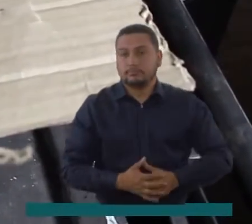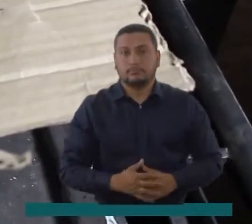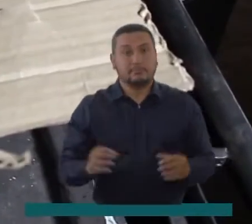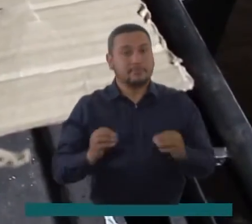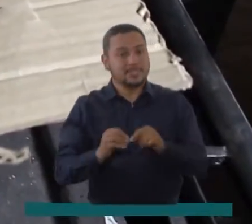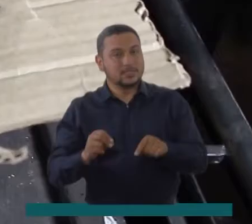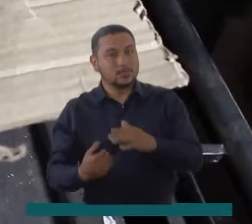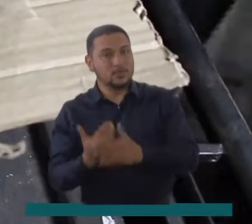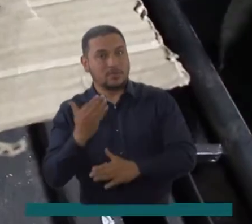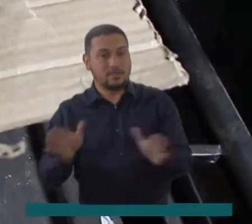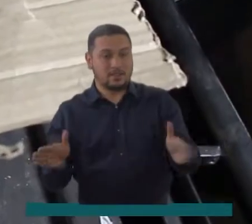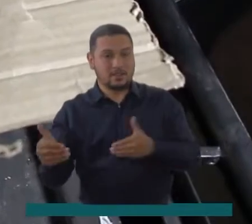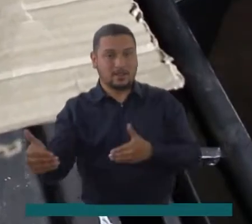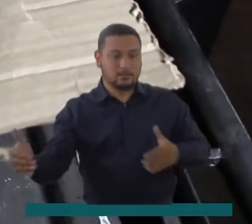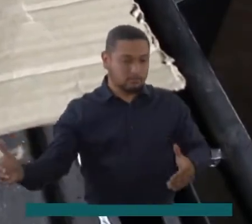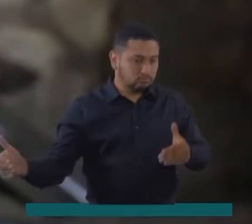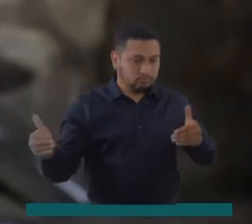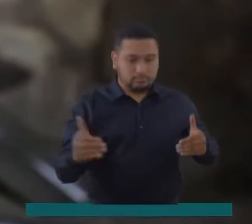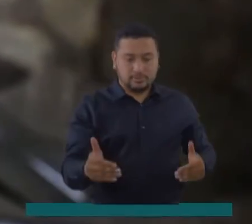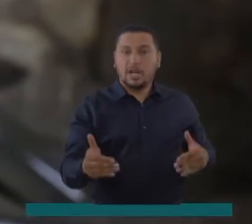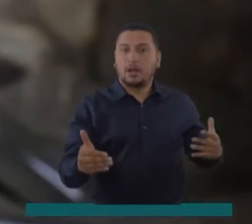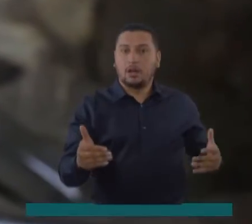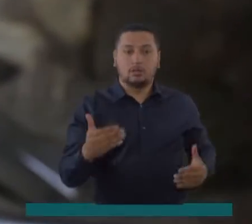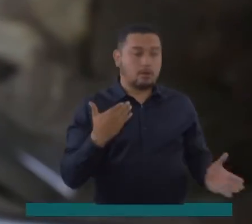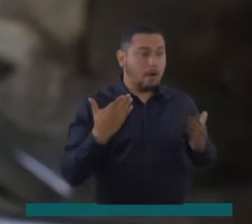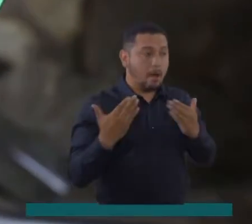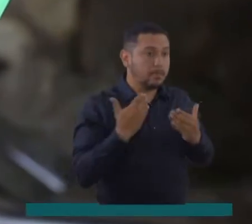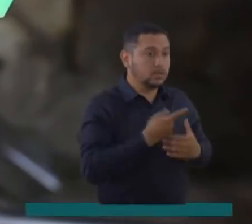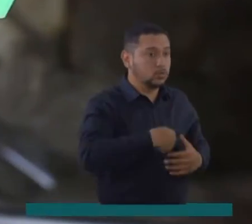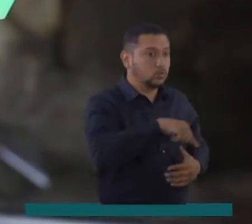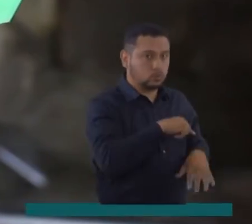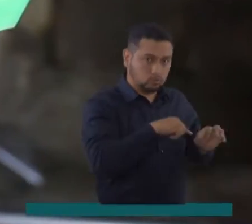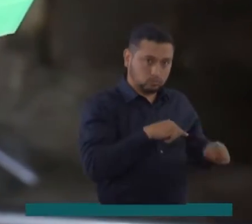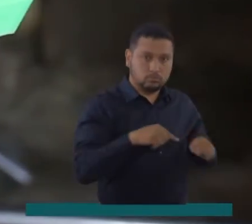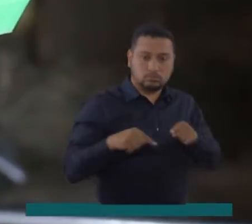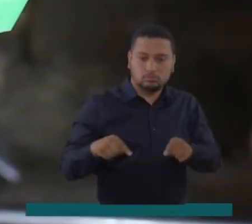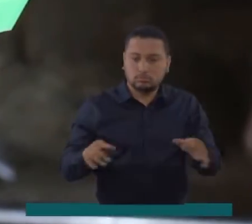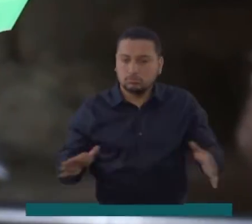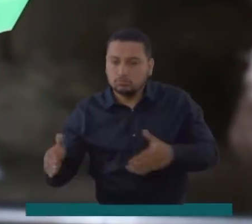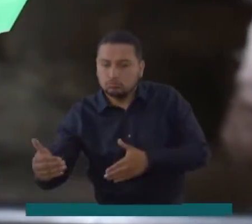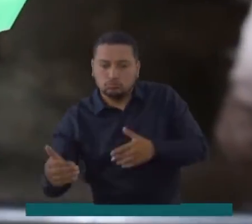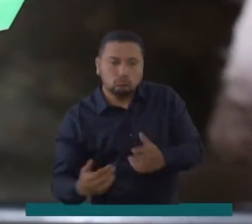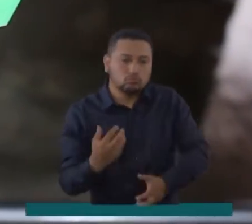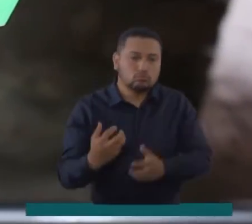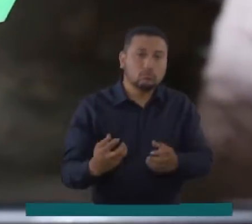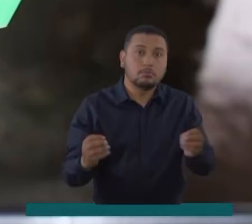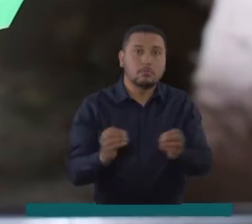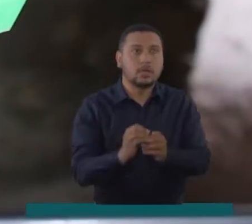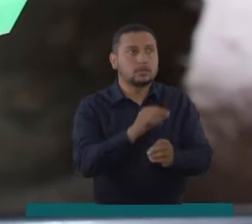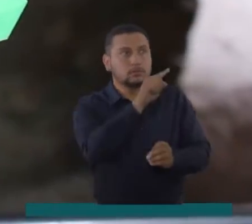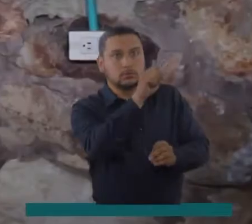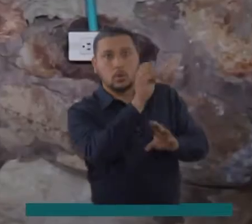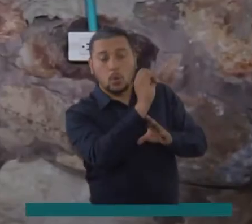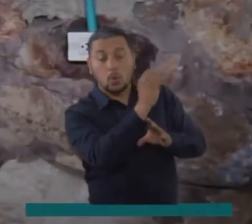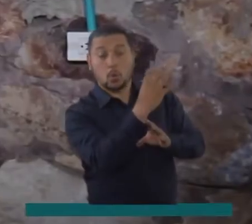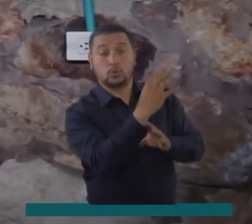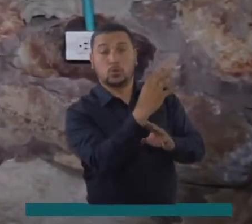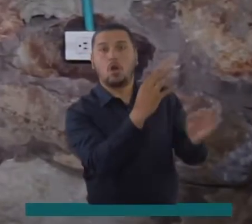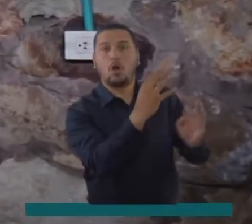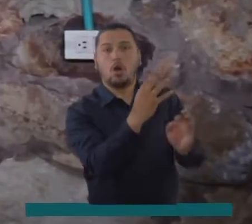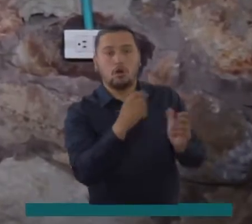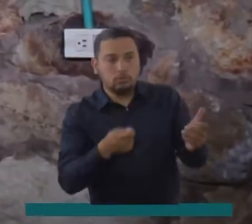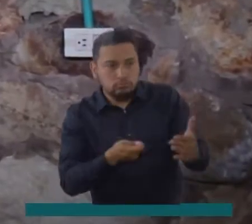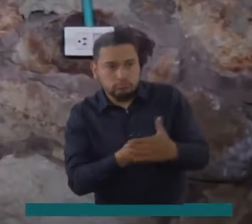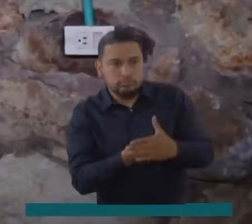nueva estufa trae integrado un sistema con el que los campesinos pueden iluminar su vivienda e incluso cargar el